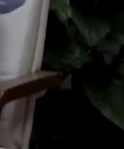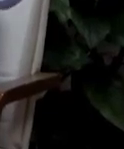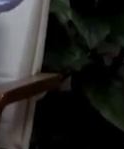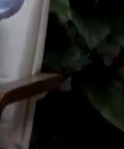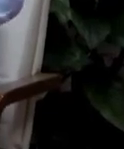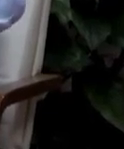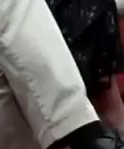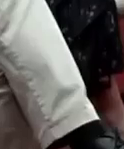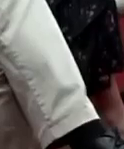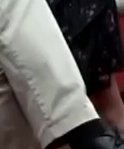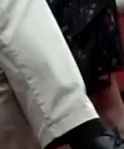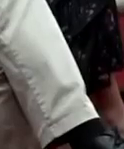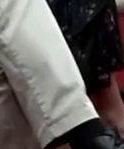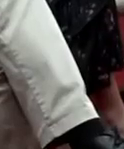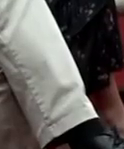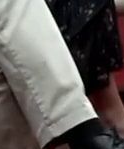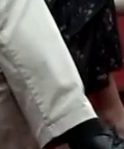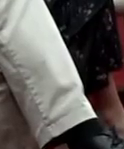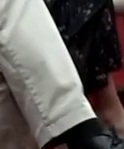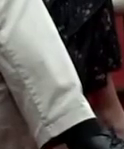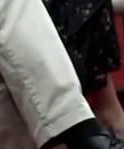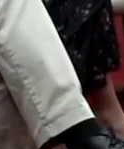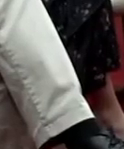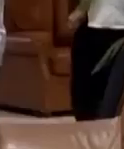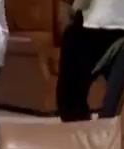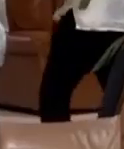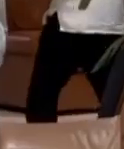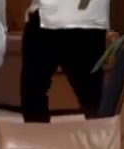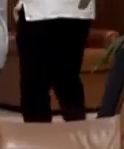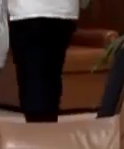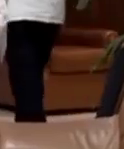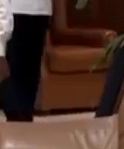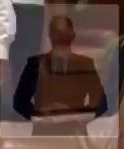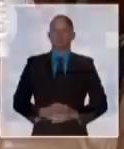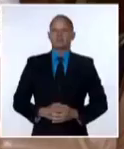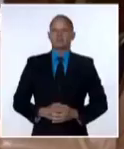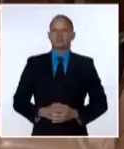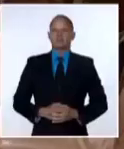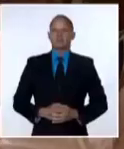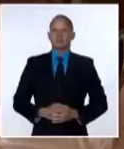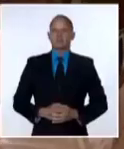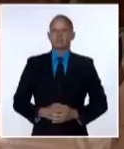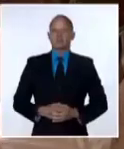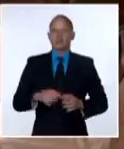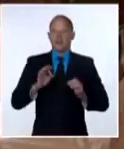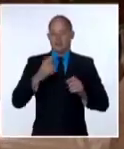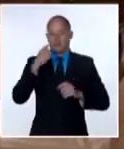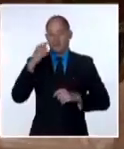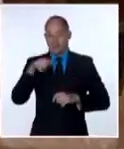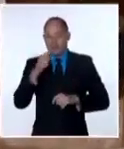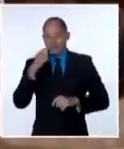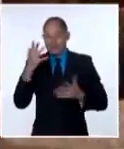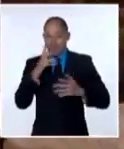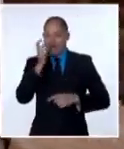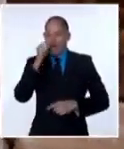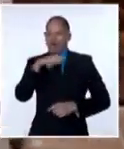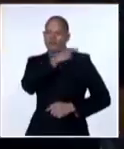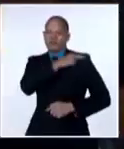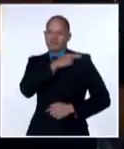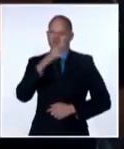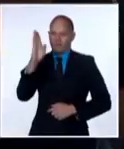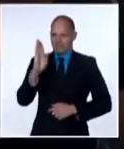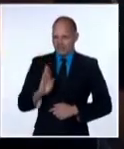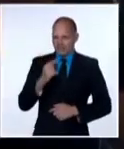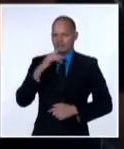envió un fuerte abrazo a Lula. Al concluir las conversaciones, el ex canciller y ex ministro de Defensa de Brasil, en declaraciones a la